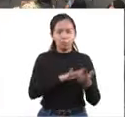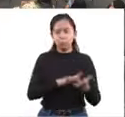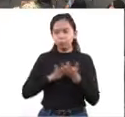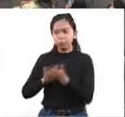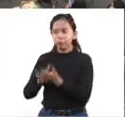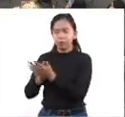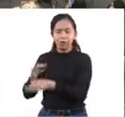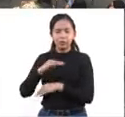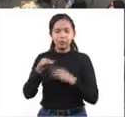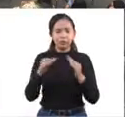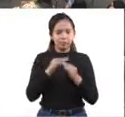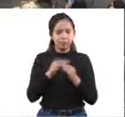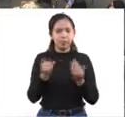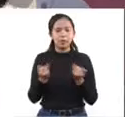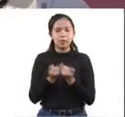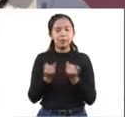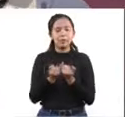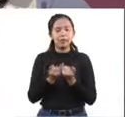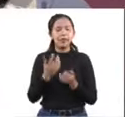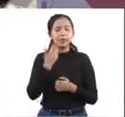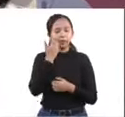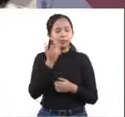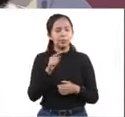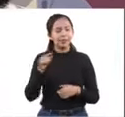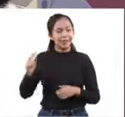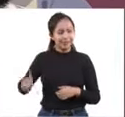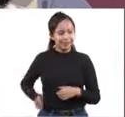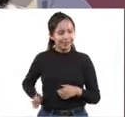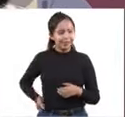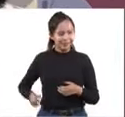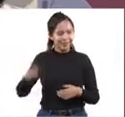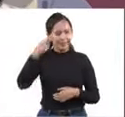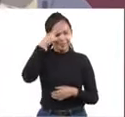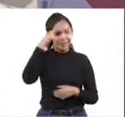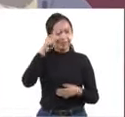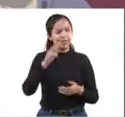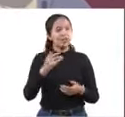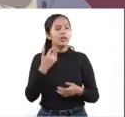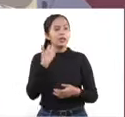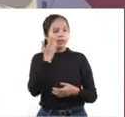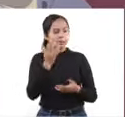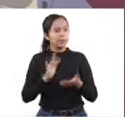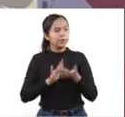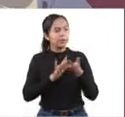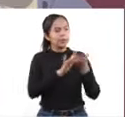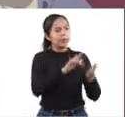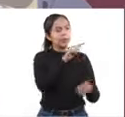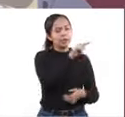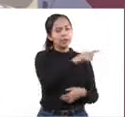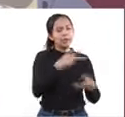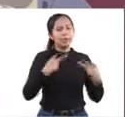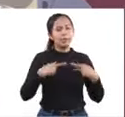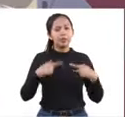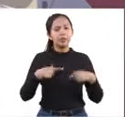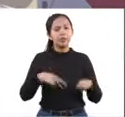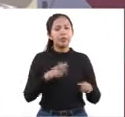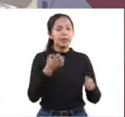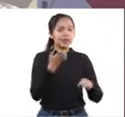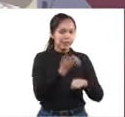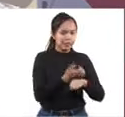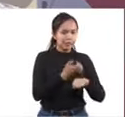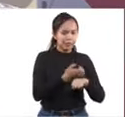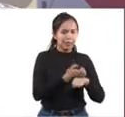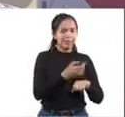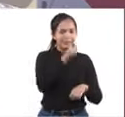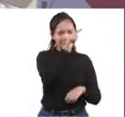apoyo del gobierno mexicano, para que siga apoyando a la gente que está en Estados Unidos, más que nada a nuestros padres